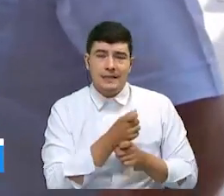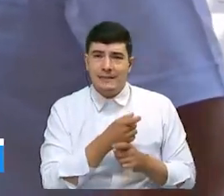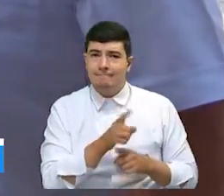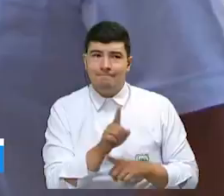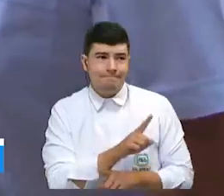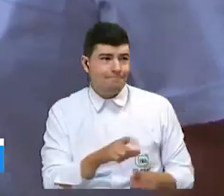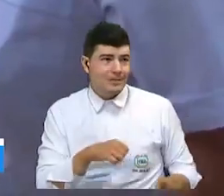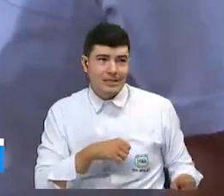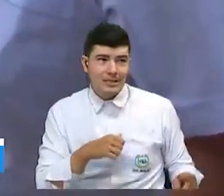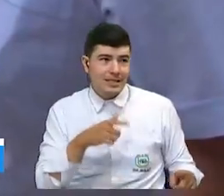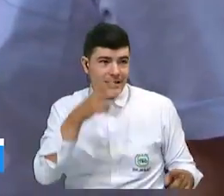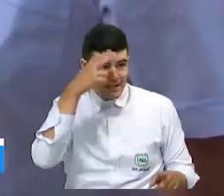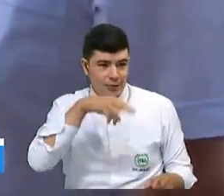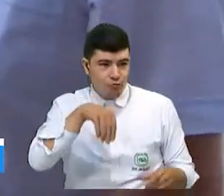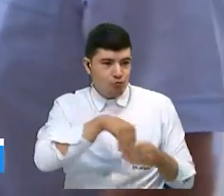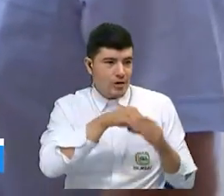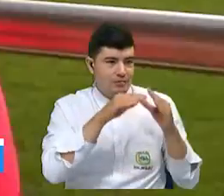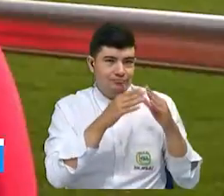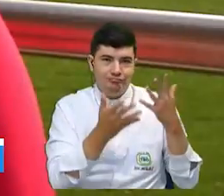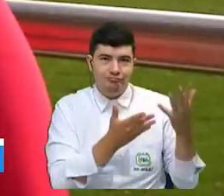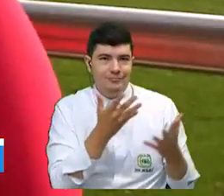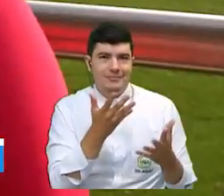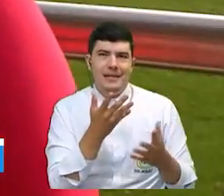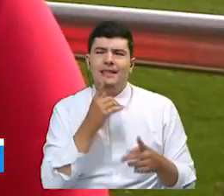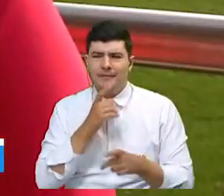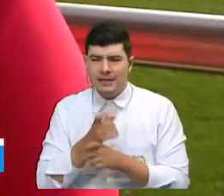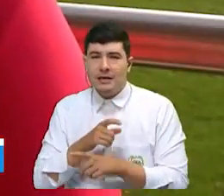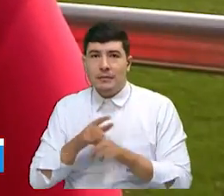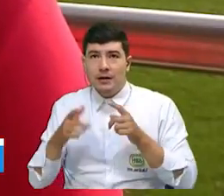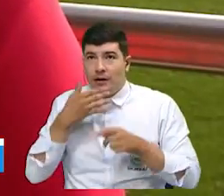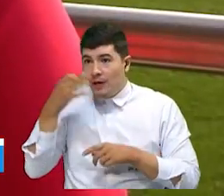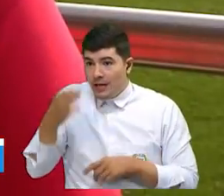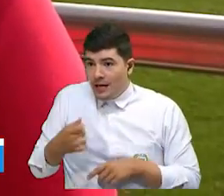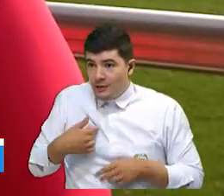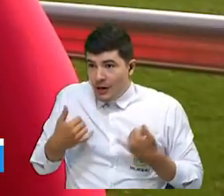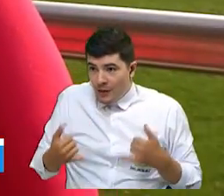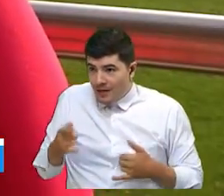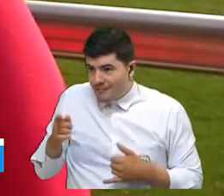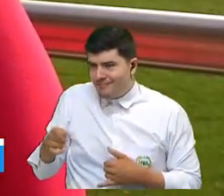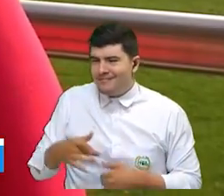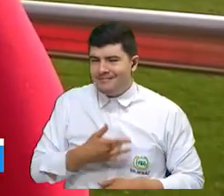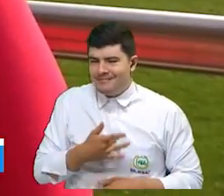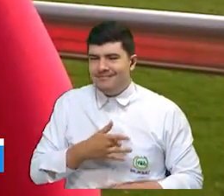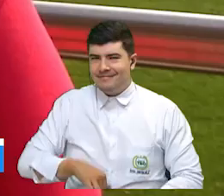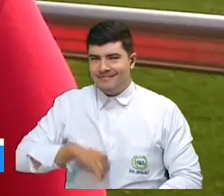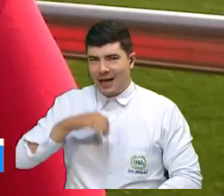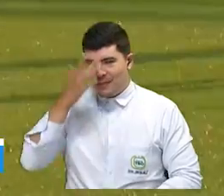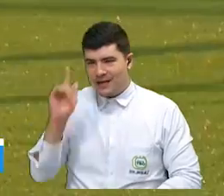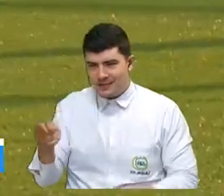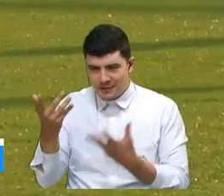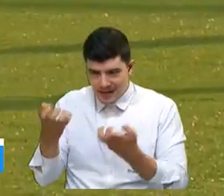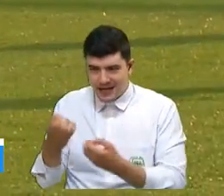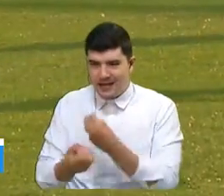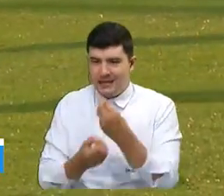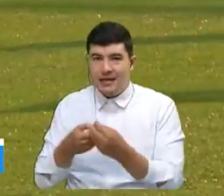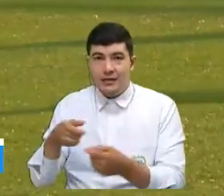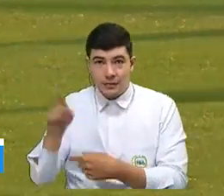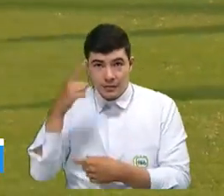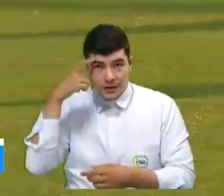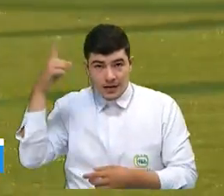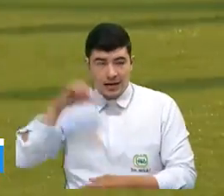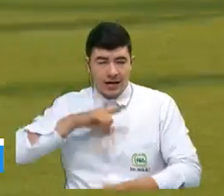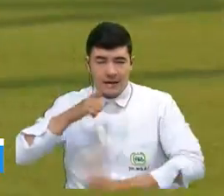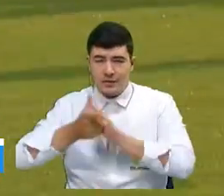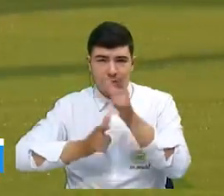difícil no tener a su hijo en casa. Es bastante duro, pero la realidad me hace feliz porque sé que él está en lo que él quiere hacer. Sueños por los que lucha